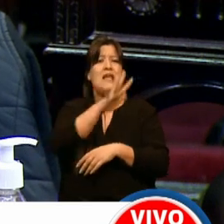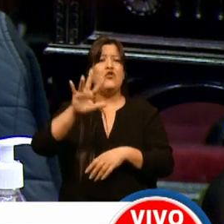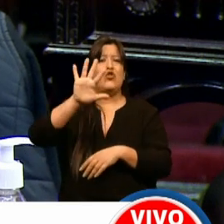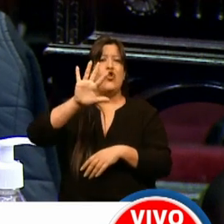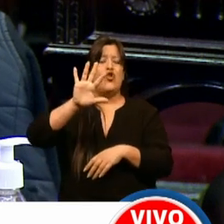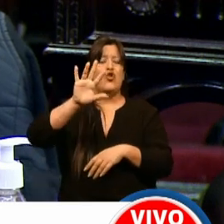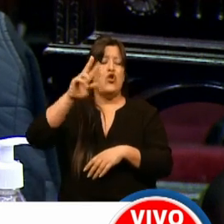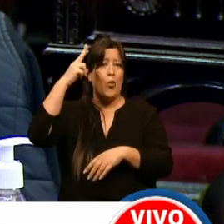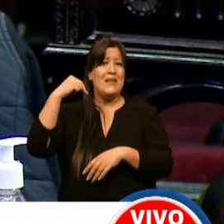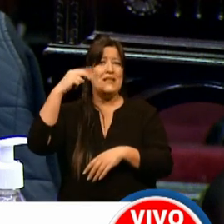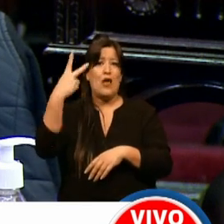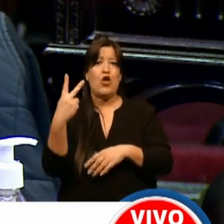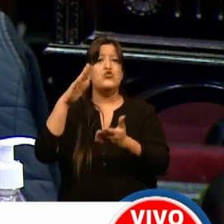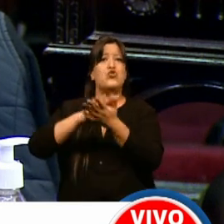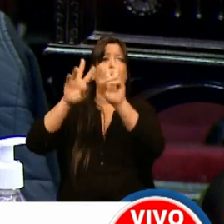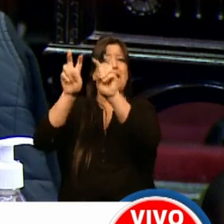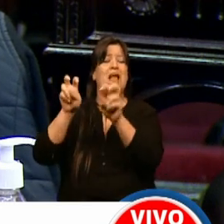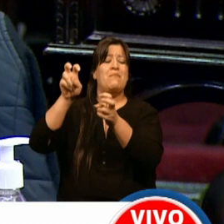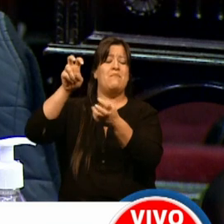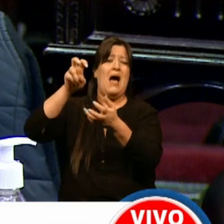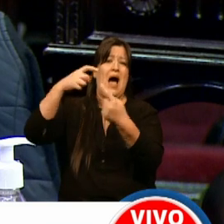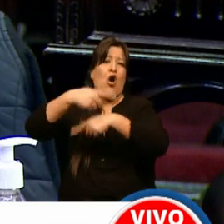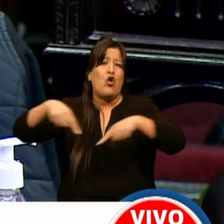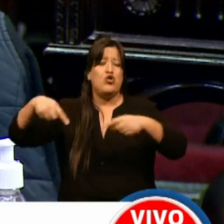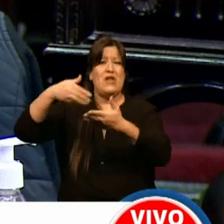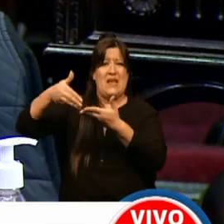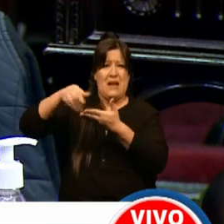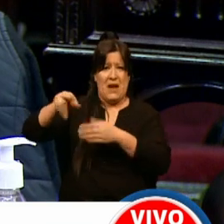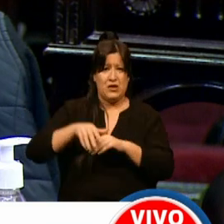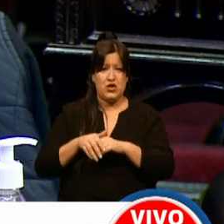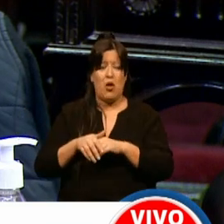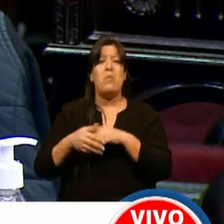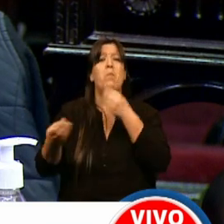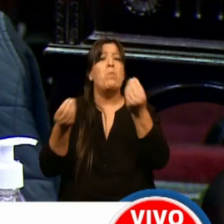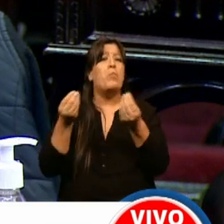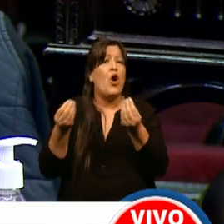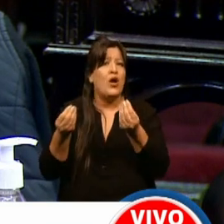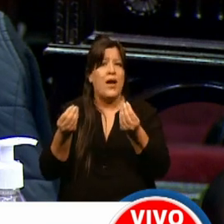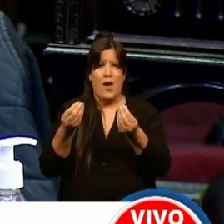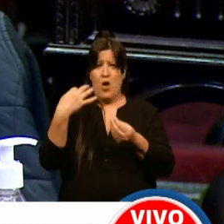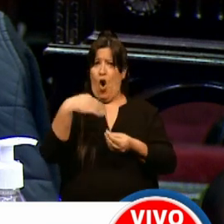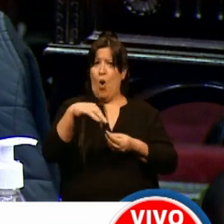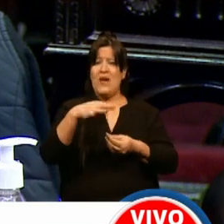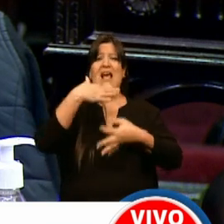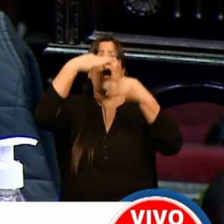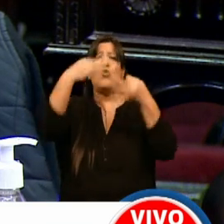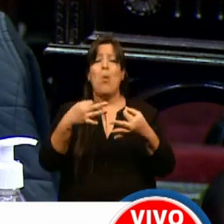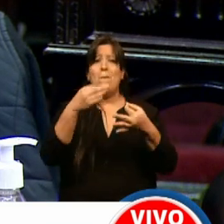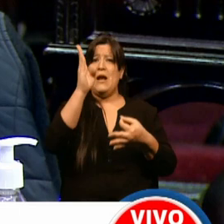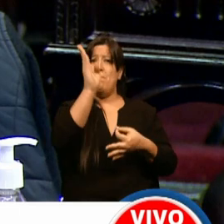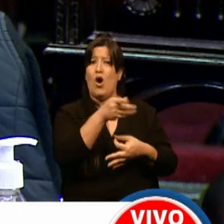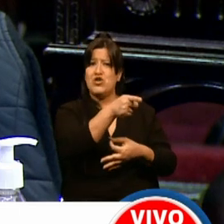acerca de actos discriminatorios ello es así porque al obligar a cumplir un cupo